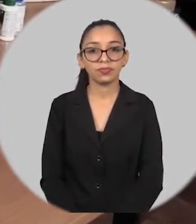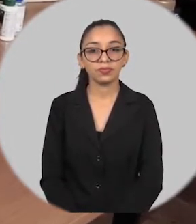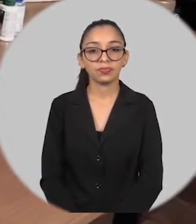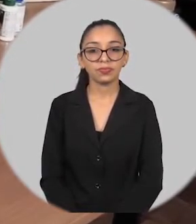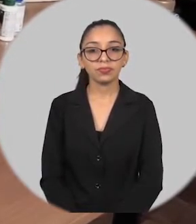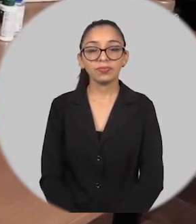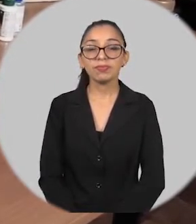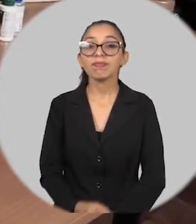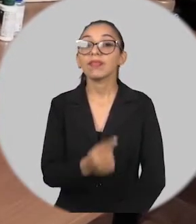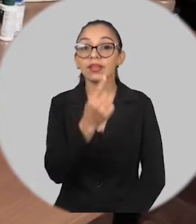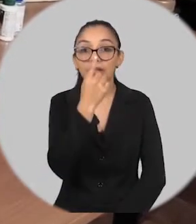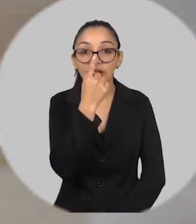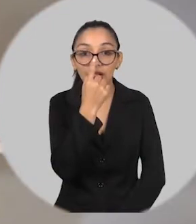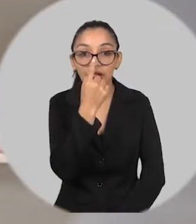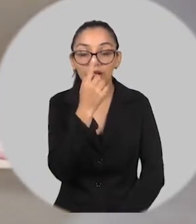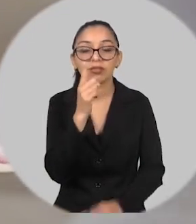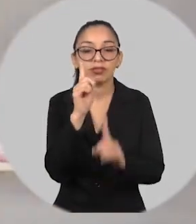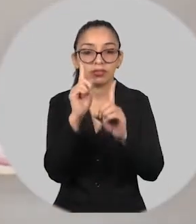La naricita.